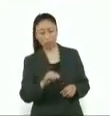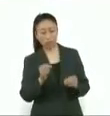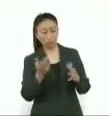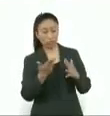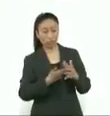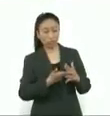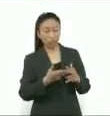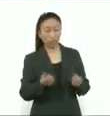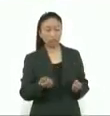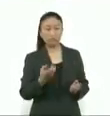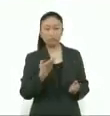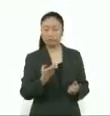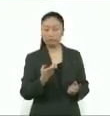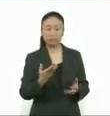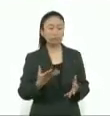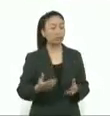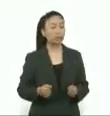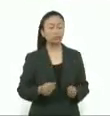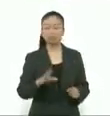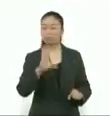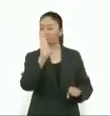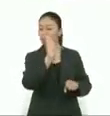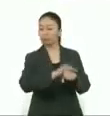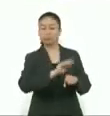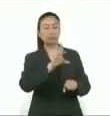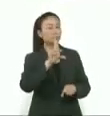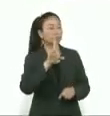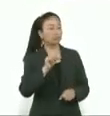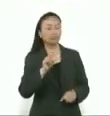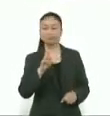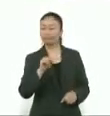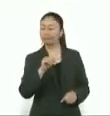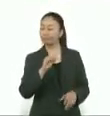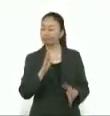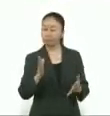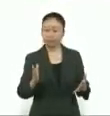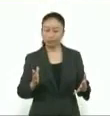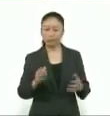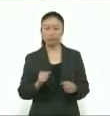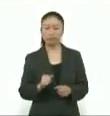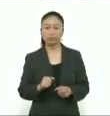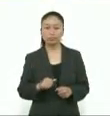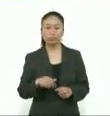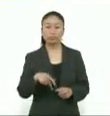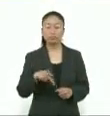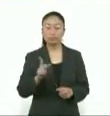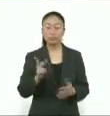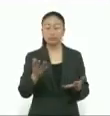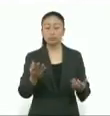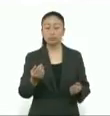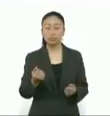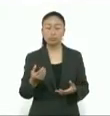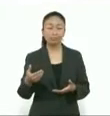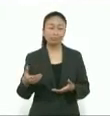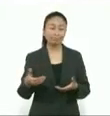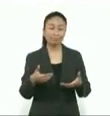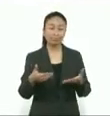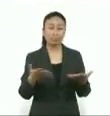Esto no podrá permitirse más. Pero nosotros entendemos que el camino no es